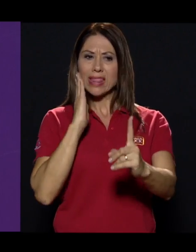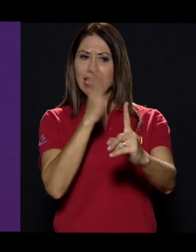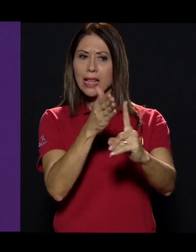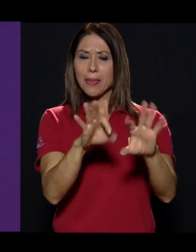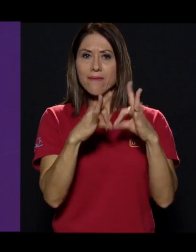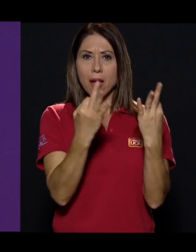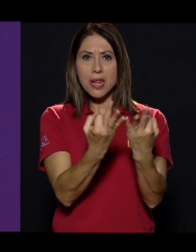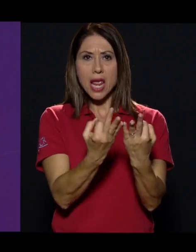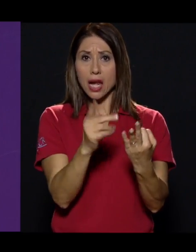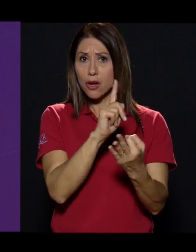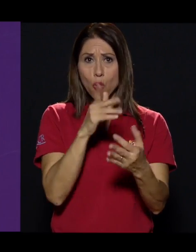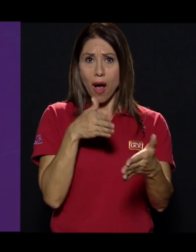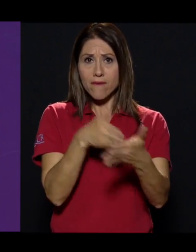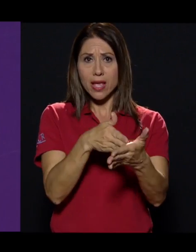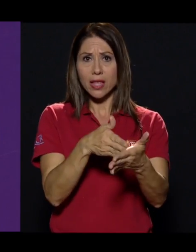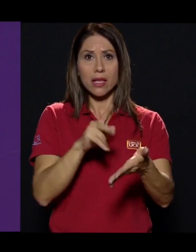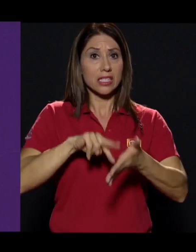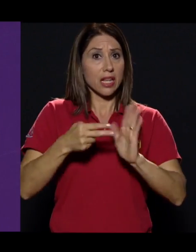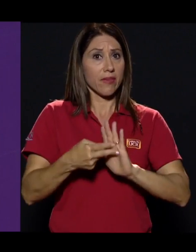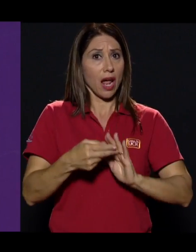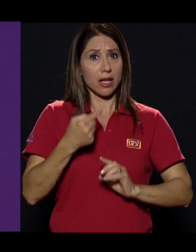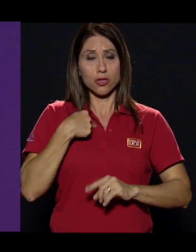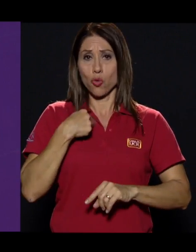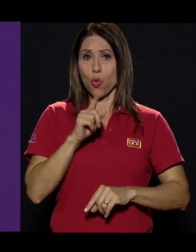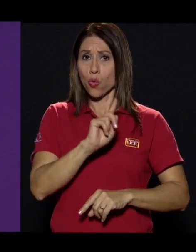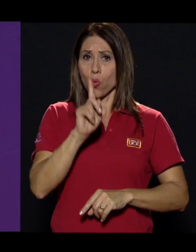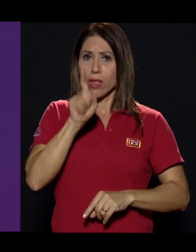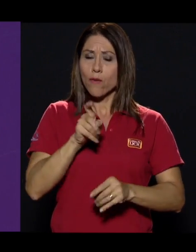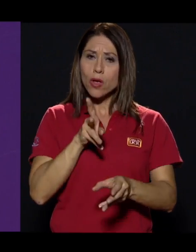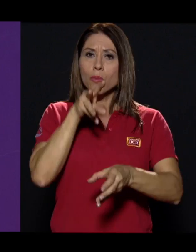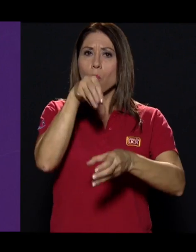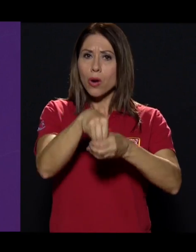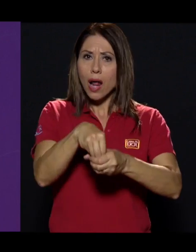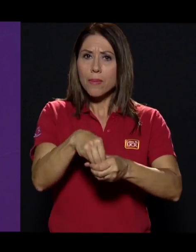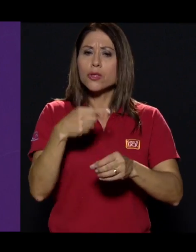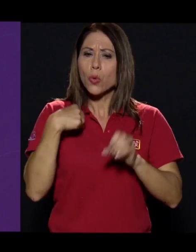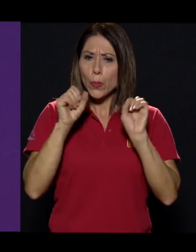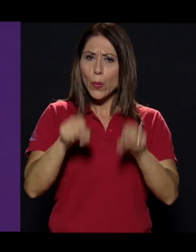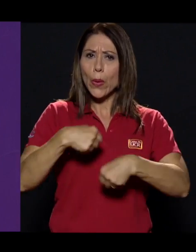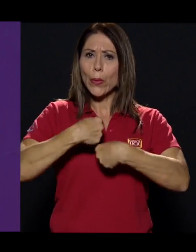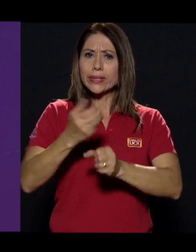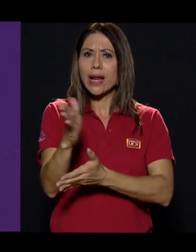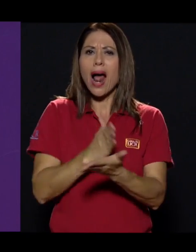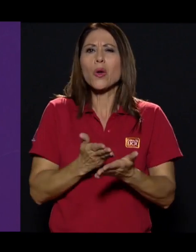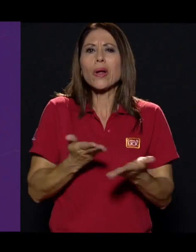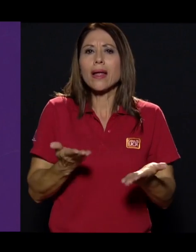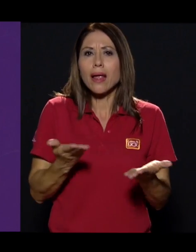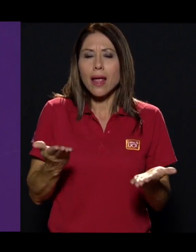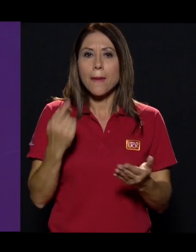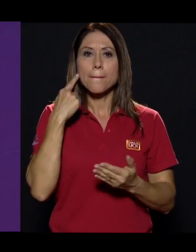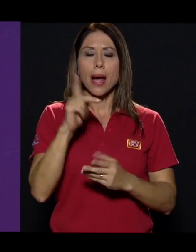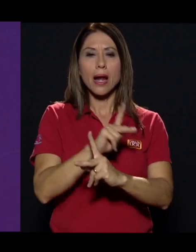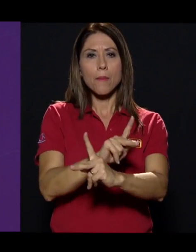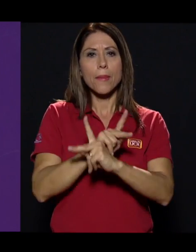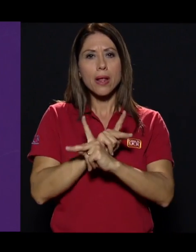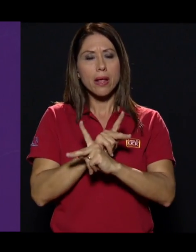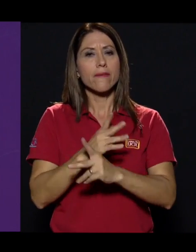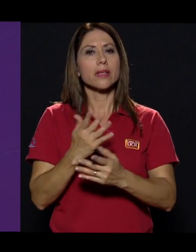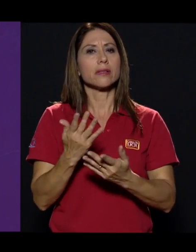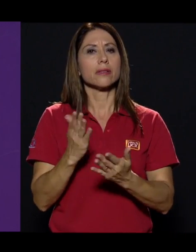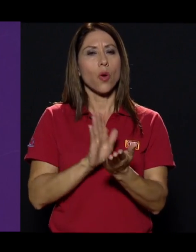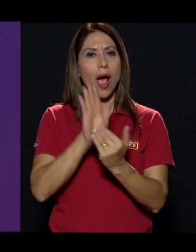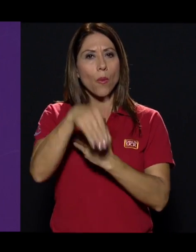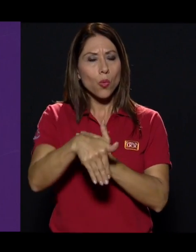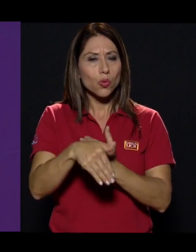mía, no quiere decir que no puedo involucrarme, que no puedo aportar o preocuparme también por este tema. ¿Qué podríamos hacer las demás personas, por ejemplo, para la